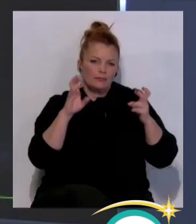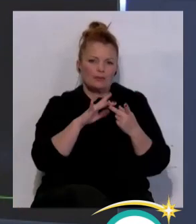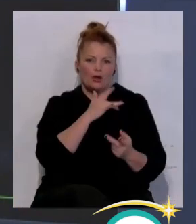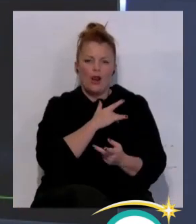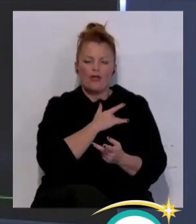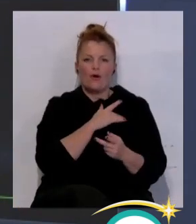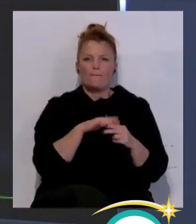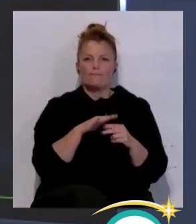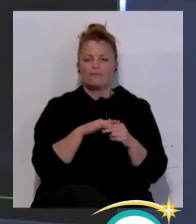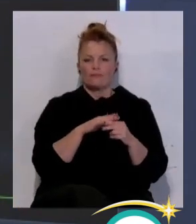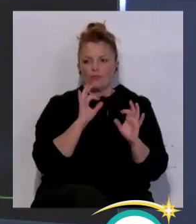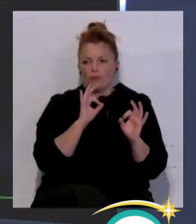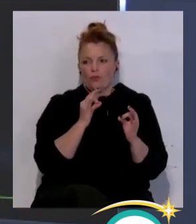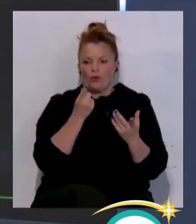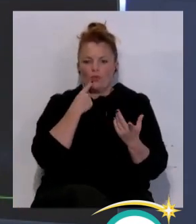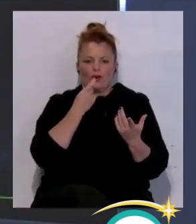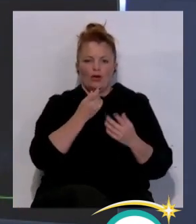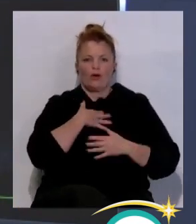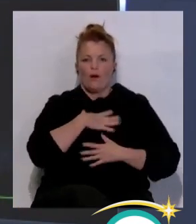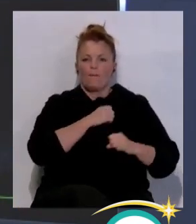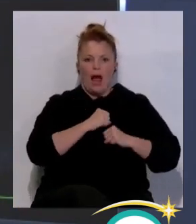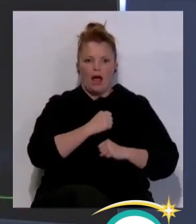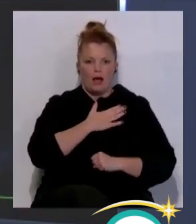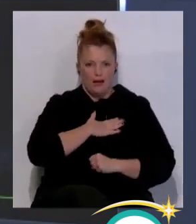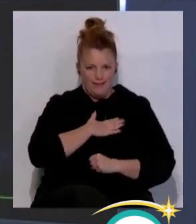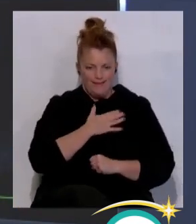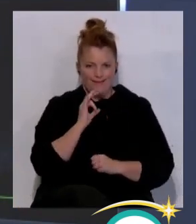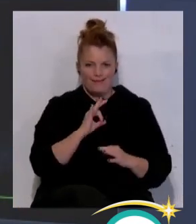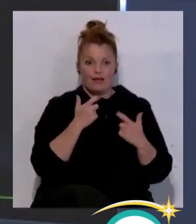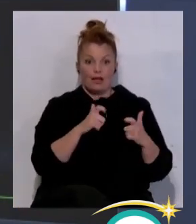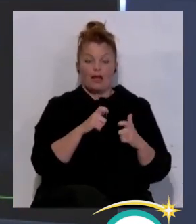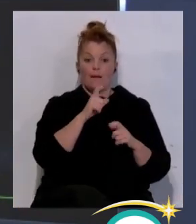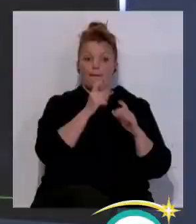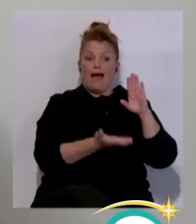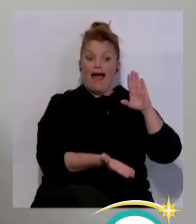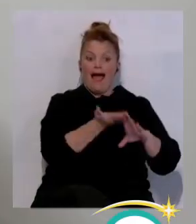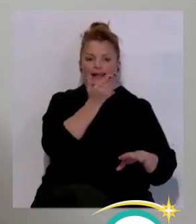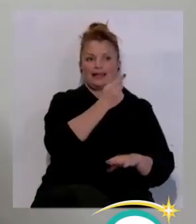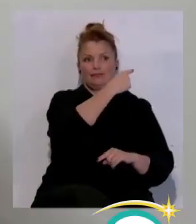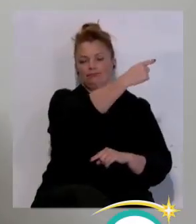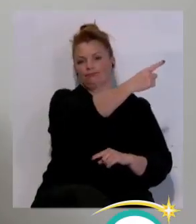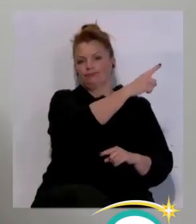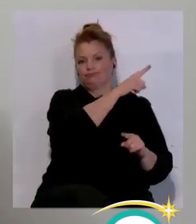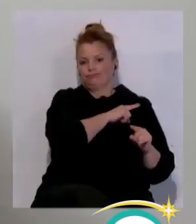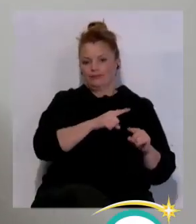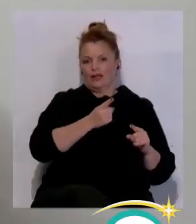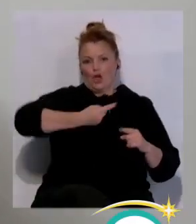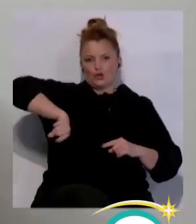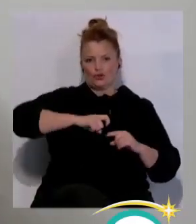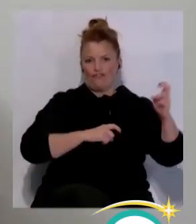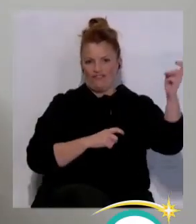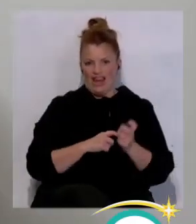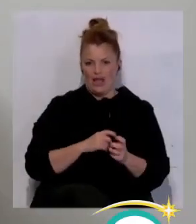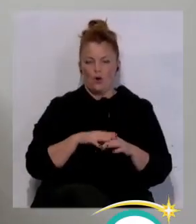su mayoría un evento coronario, es decir, una angina de pecho, un infarto, y estos pacientes al alta nos los remiten a nosotros. Nosotros aproximadamente en